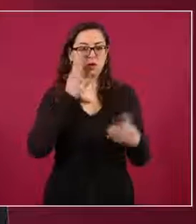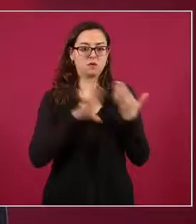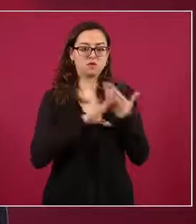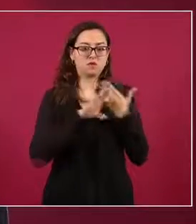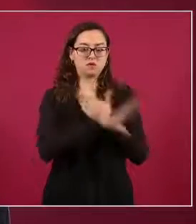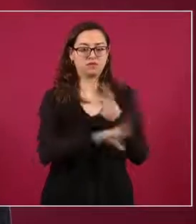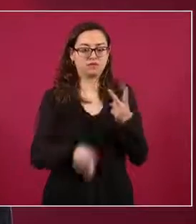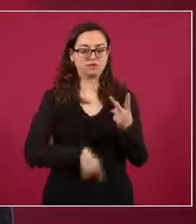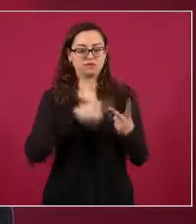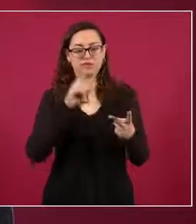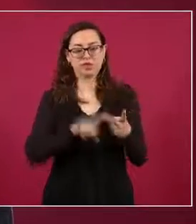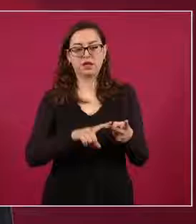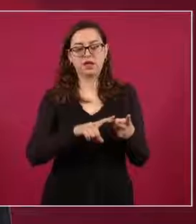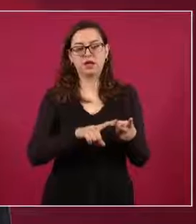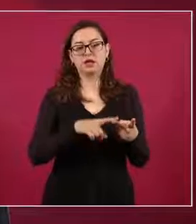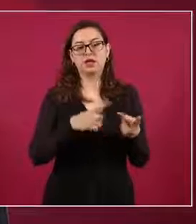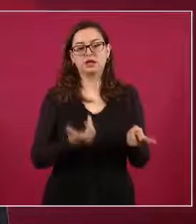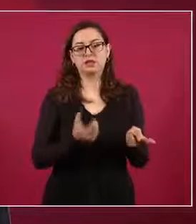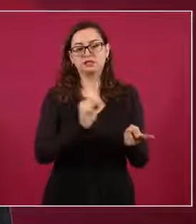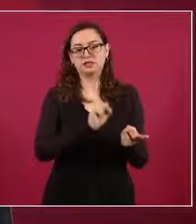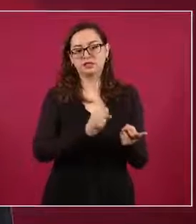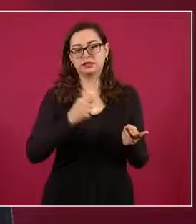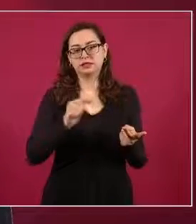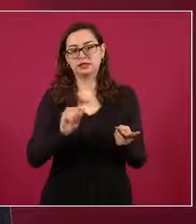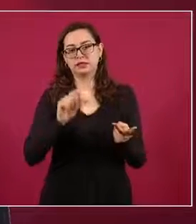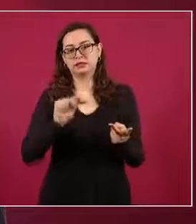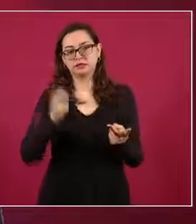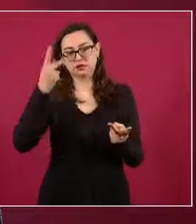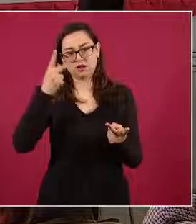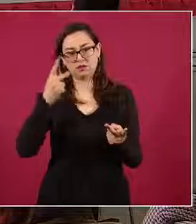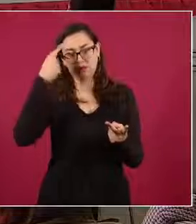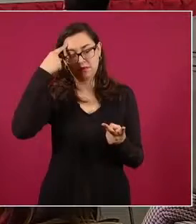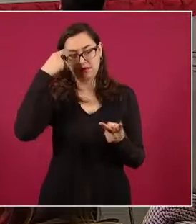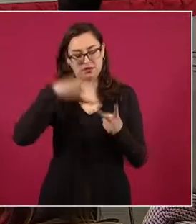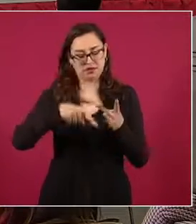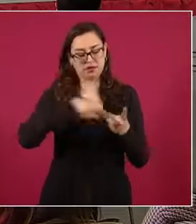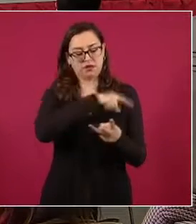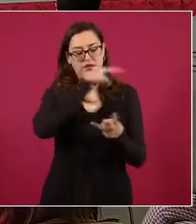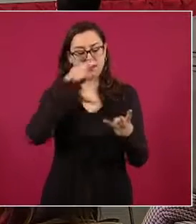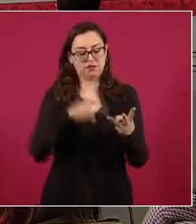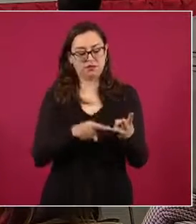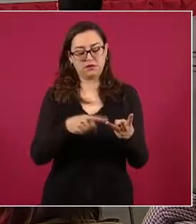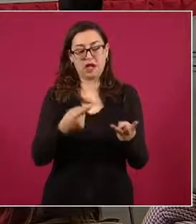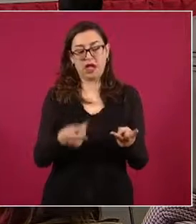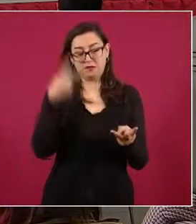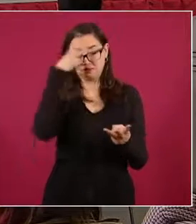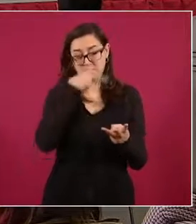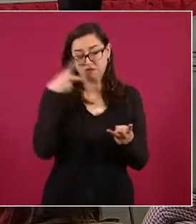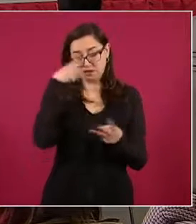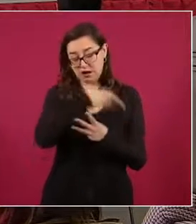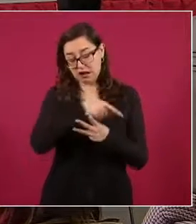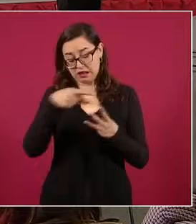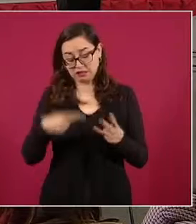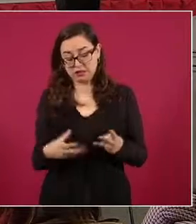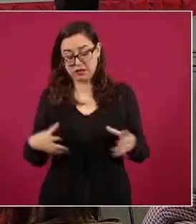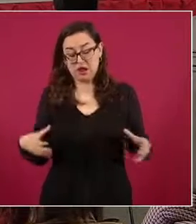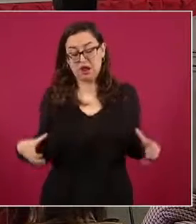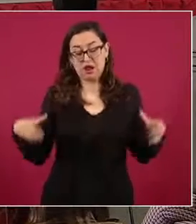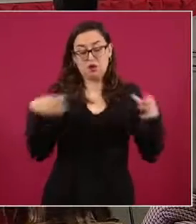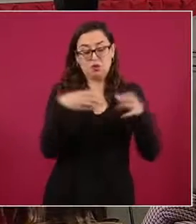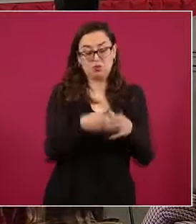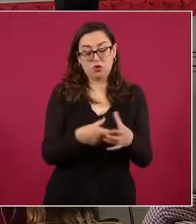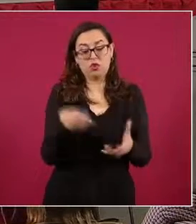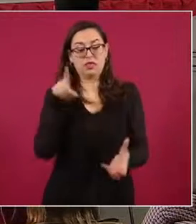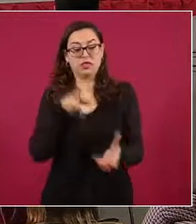del Consejo Nacional de Salud Mental y los Servicios de Atención Psiquiátrica, son un grupo estupendo de nuestra Secretaría de